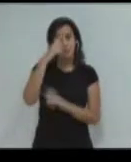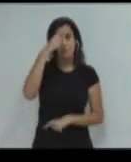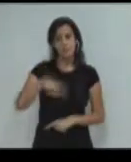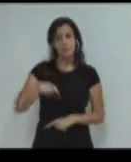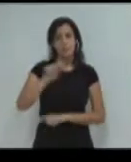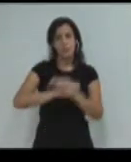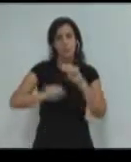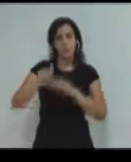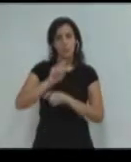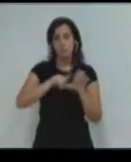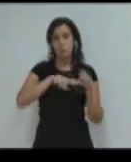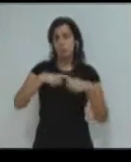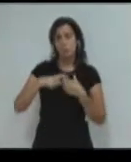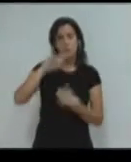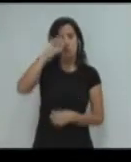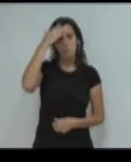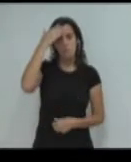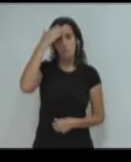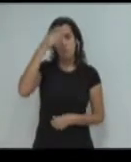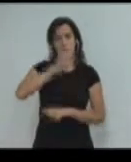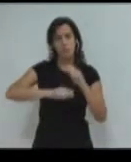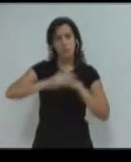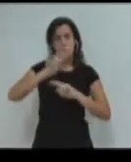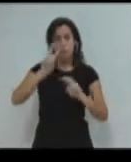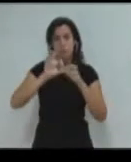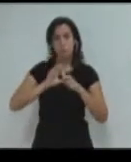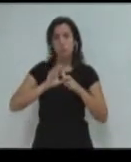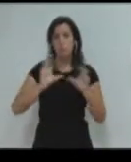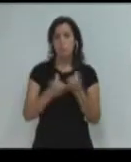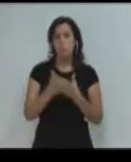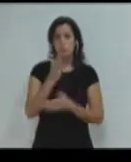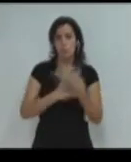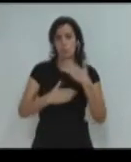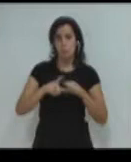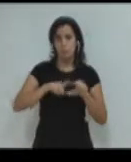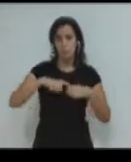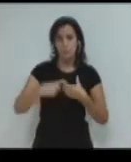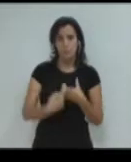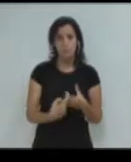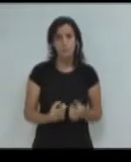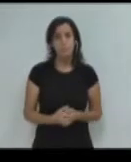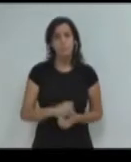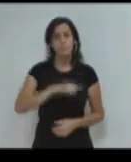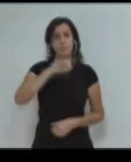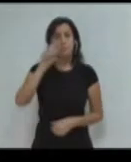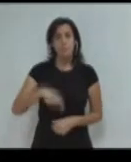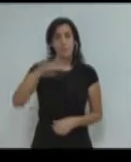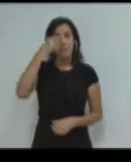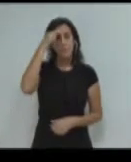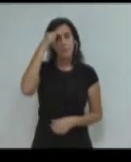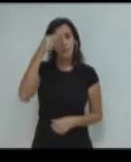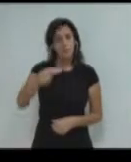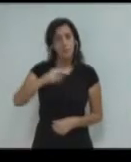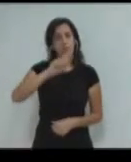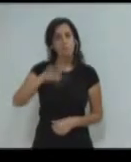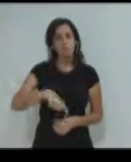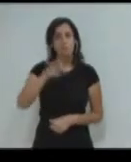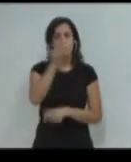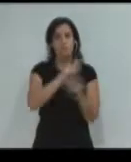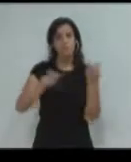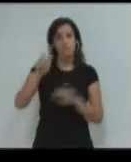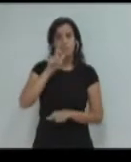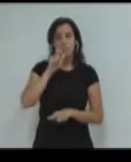que aglutina las principales asociaciones del mundo de la discapacidad. Además, también quiero saludar desde aquí a las personas que